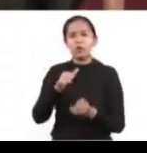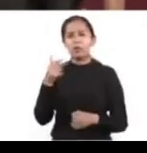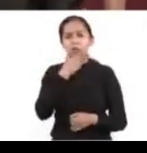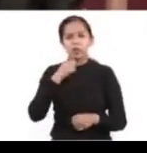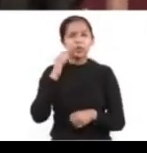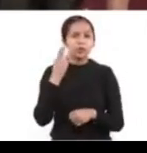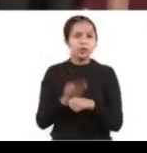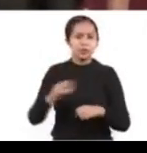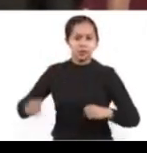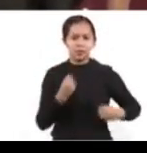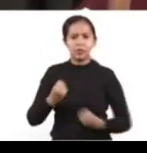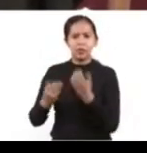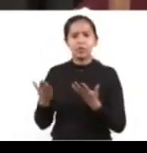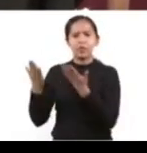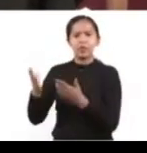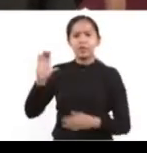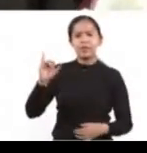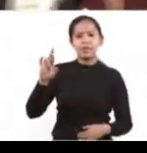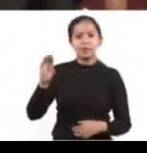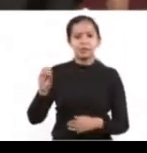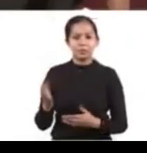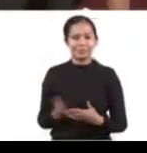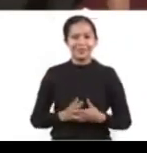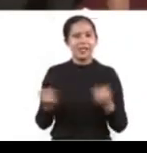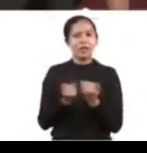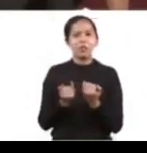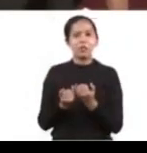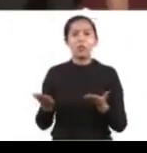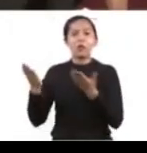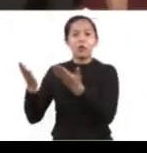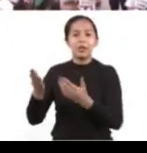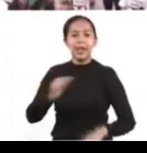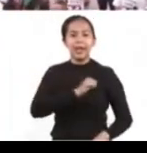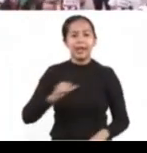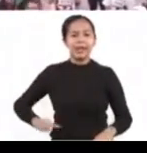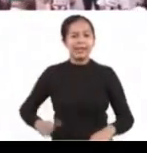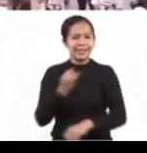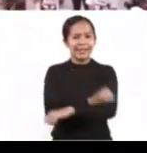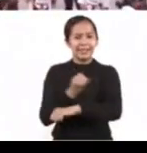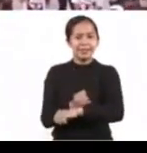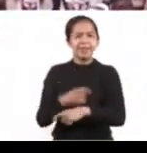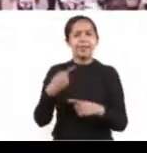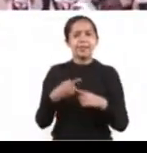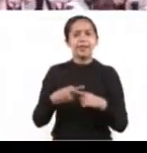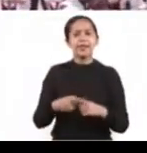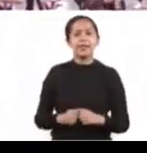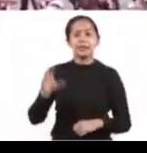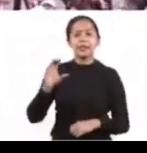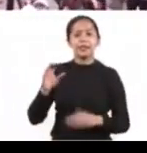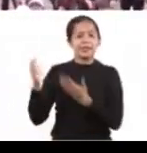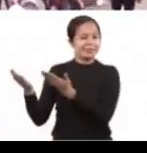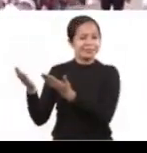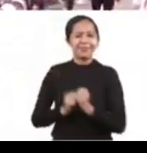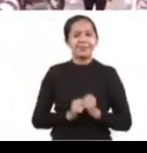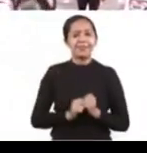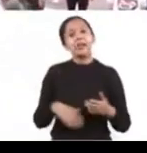de la Ciudad de México, señor Ciro Lucci. Nos acompaña la alcaldesa de Iztapalapa, licenciada Clara Marina Brugada Molina.